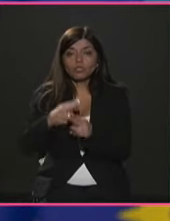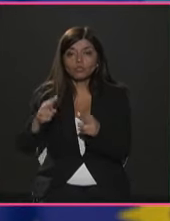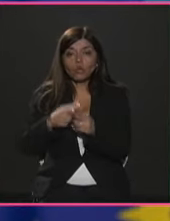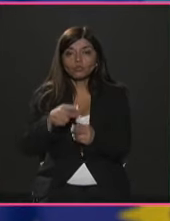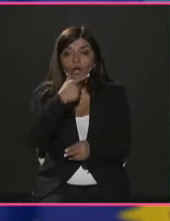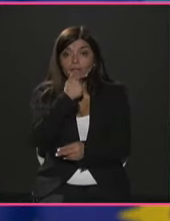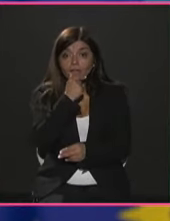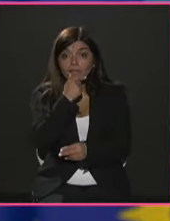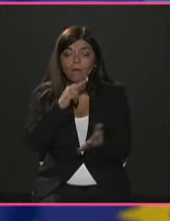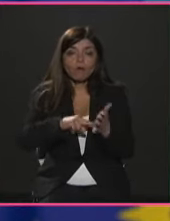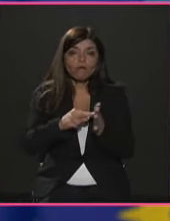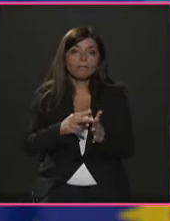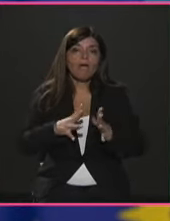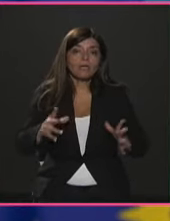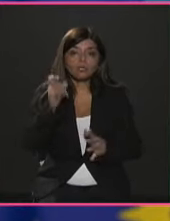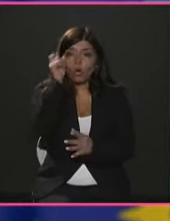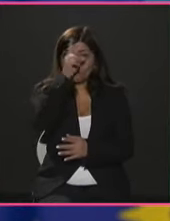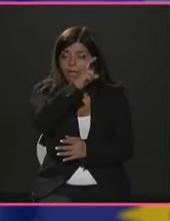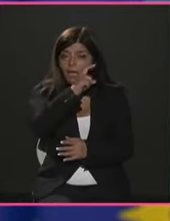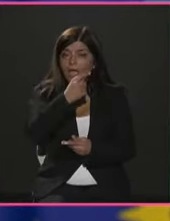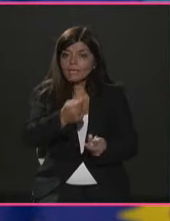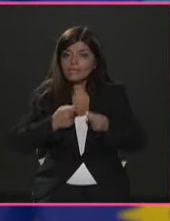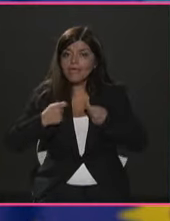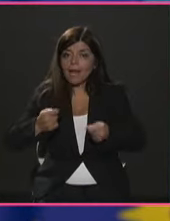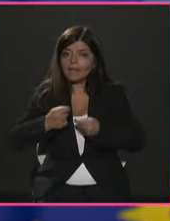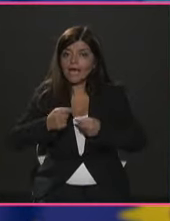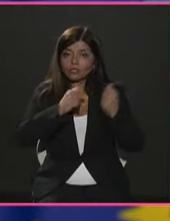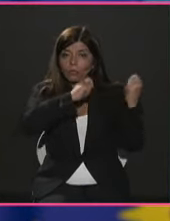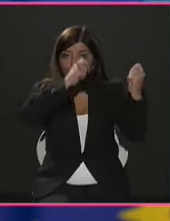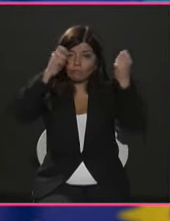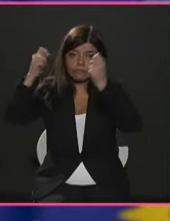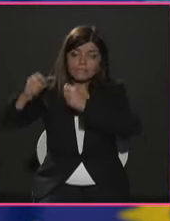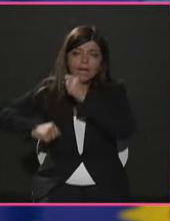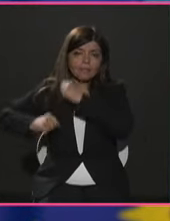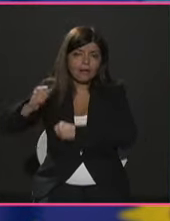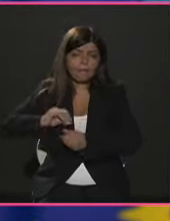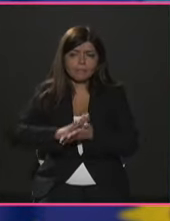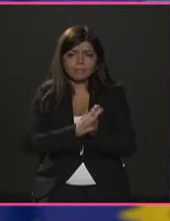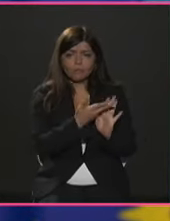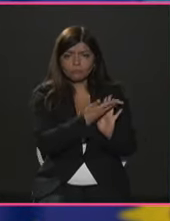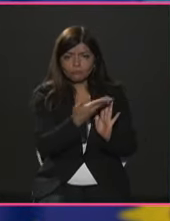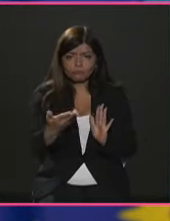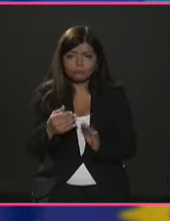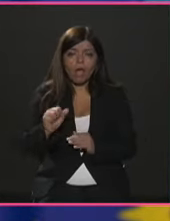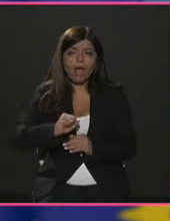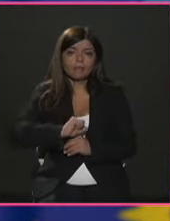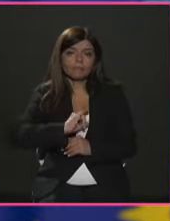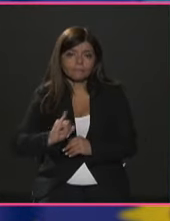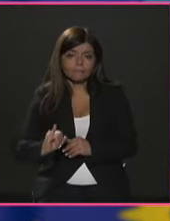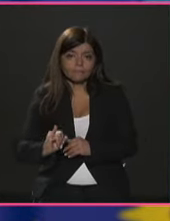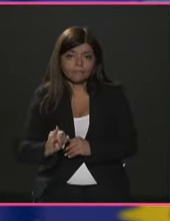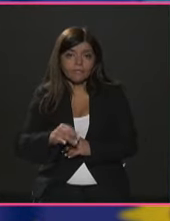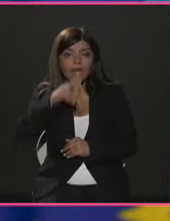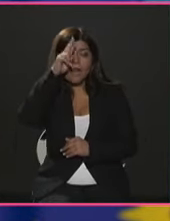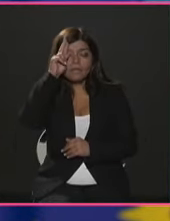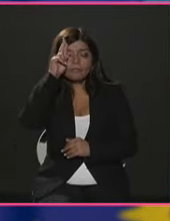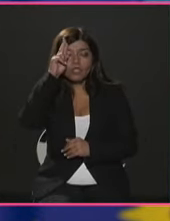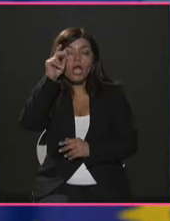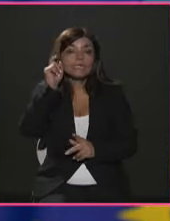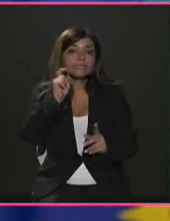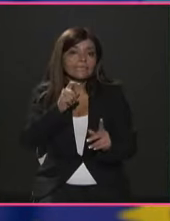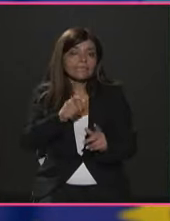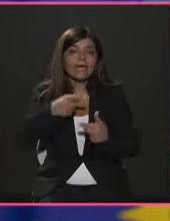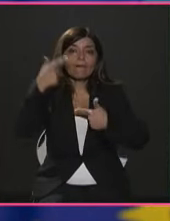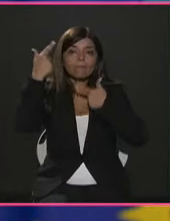complejos y del gasto publicitario de las empresas de todo tipo a las reflexiones éticas y políticas también hay que